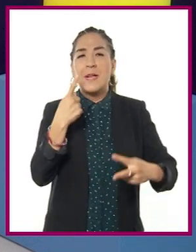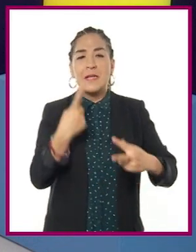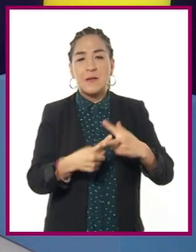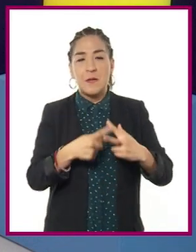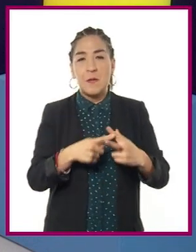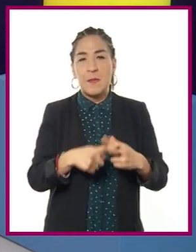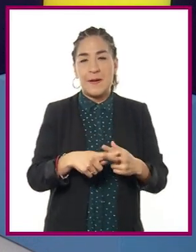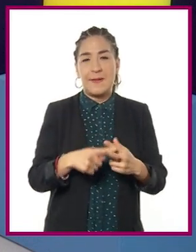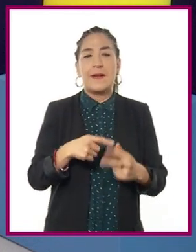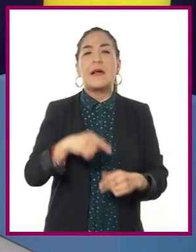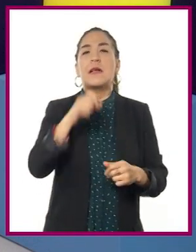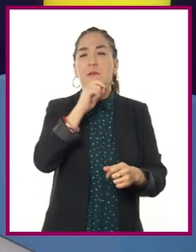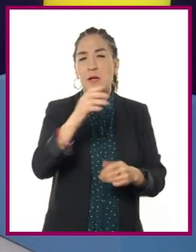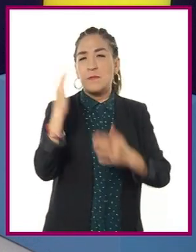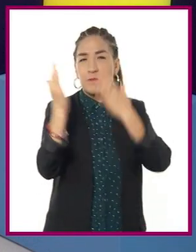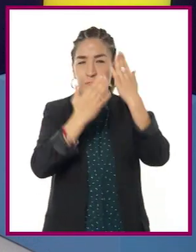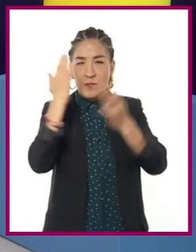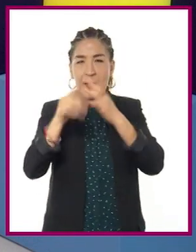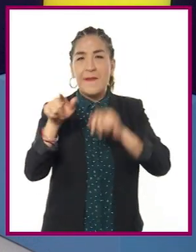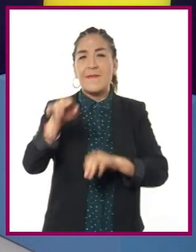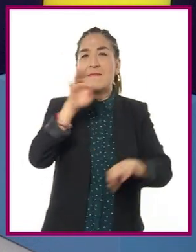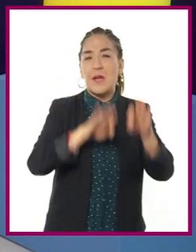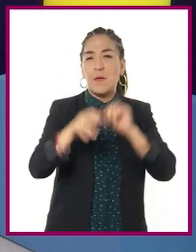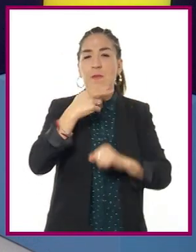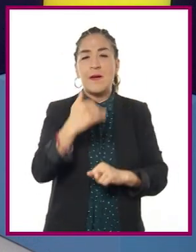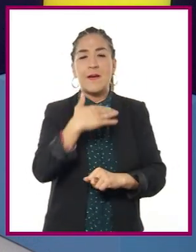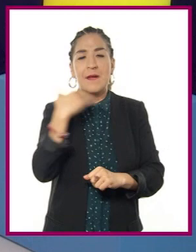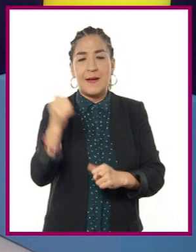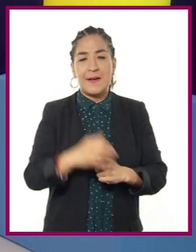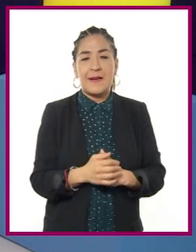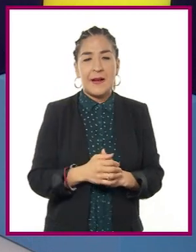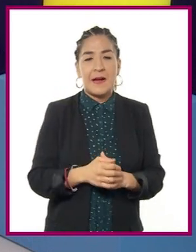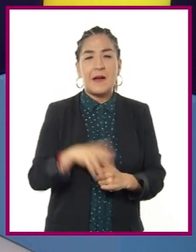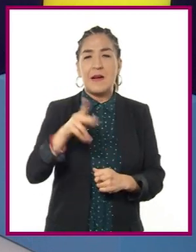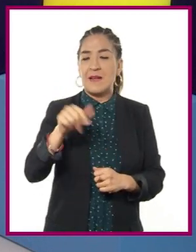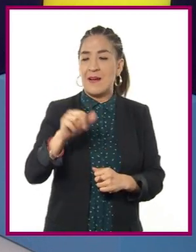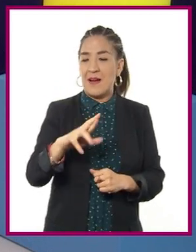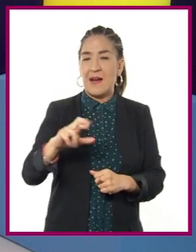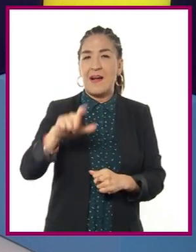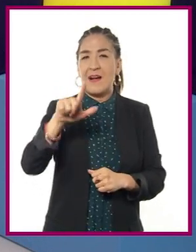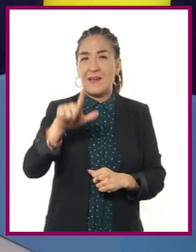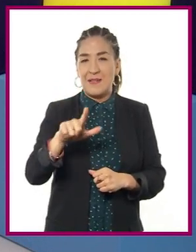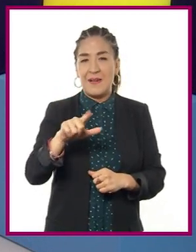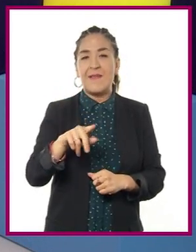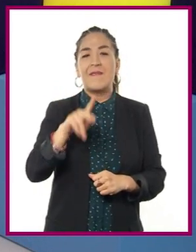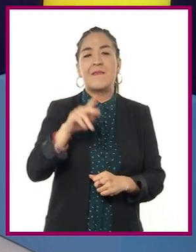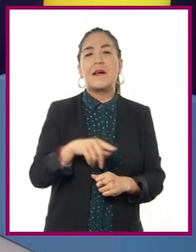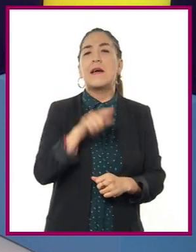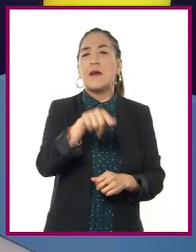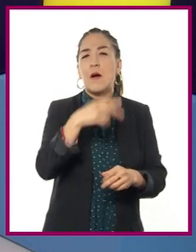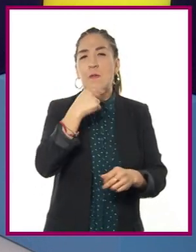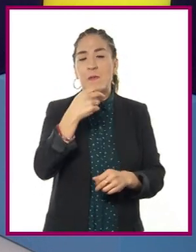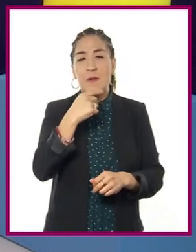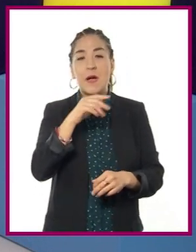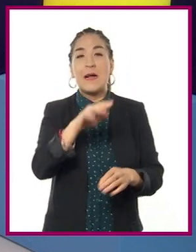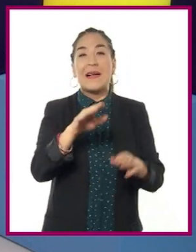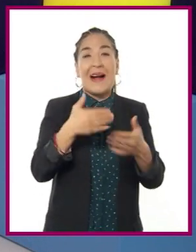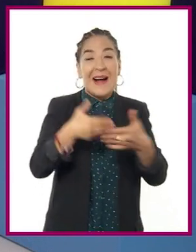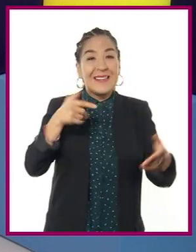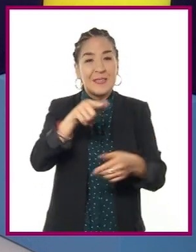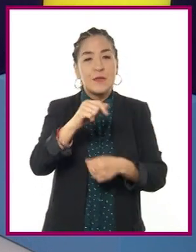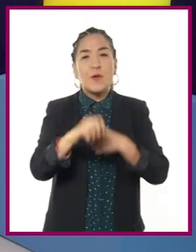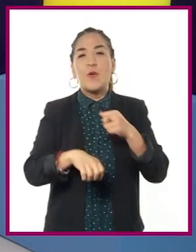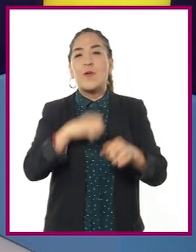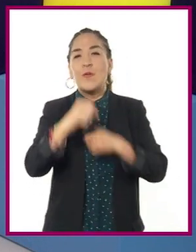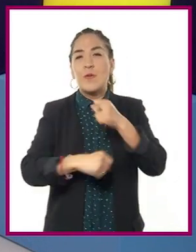matemático, astrónomo y físico alemán Carl Friedrich Gauss consiguió la construcción de un polígono